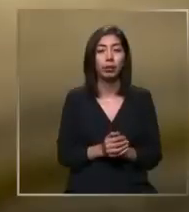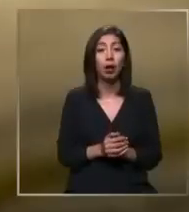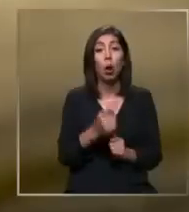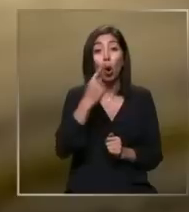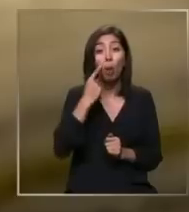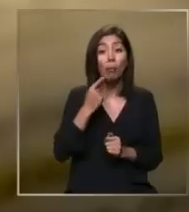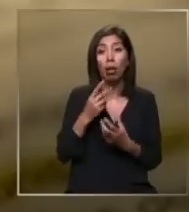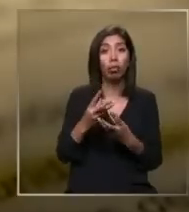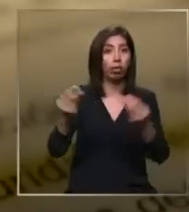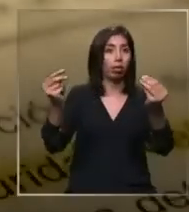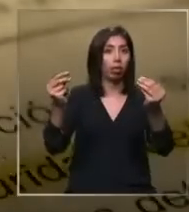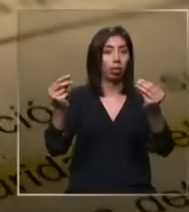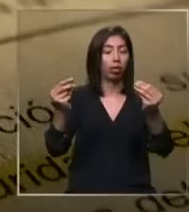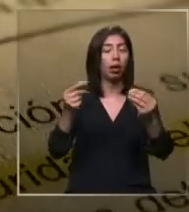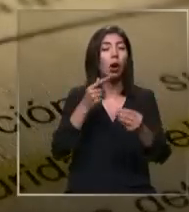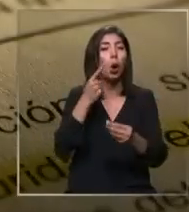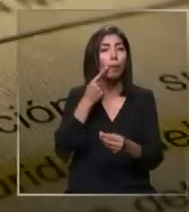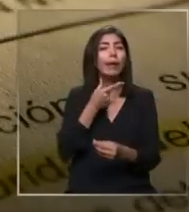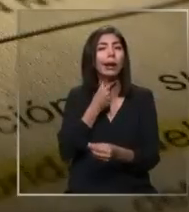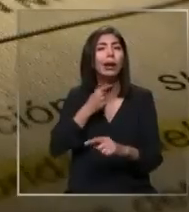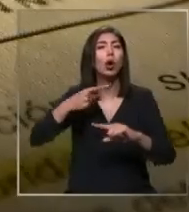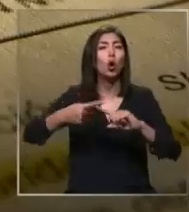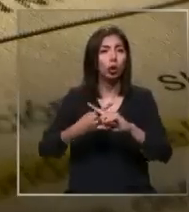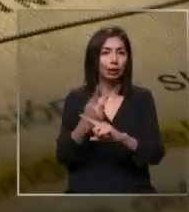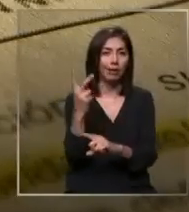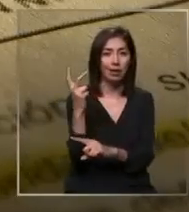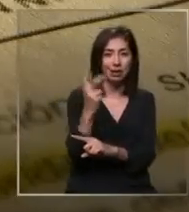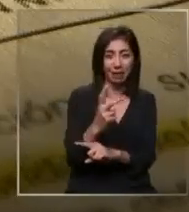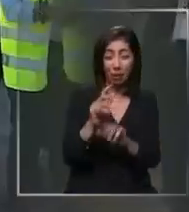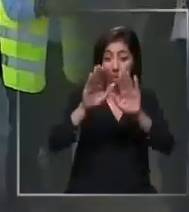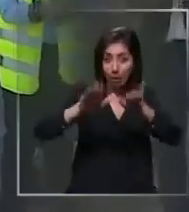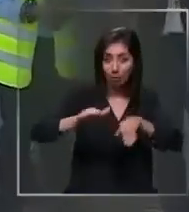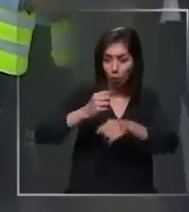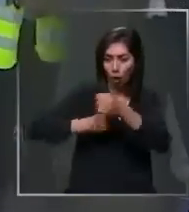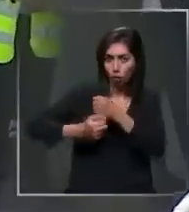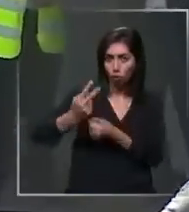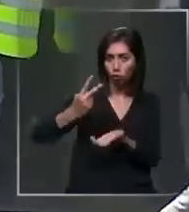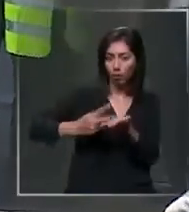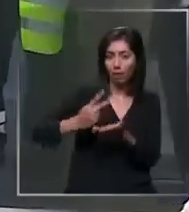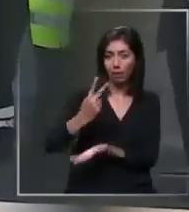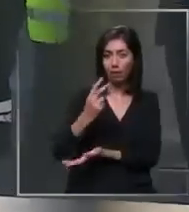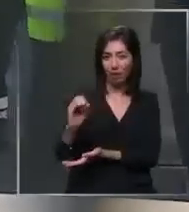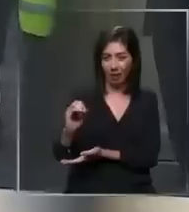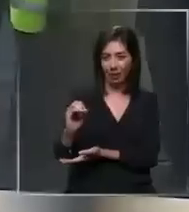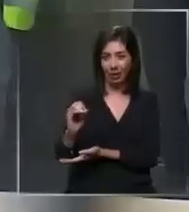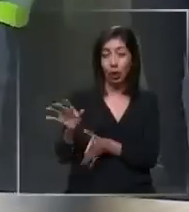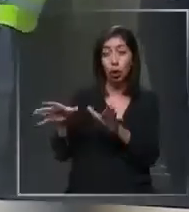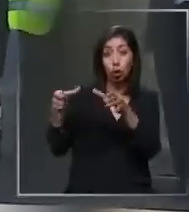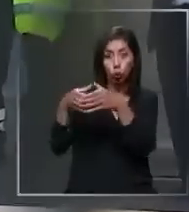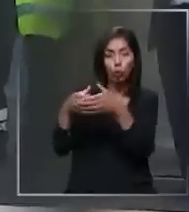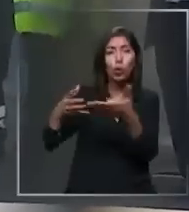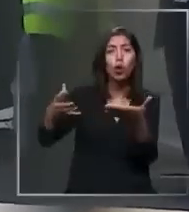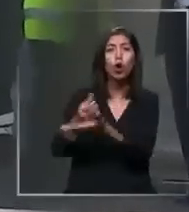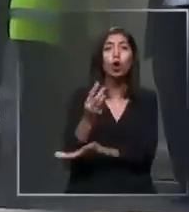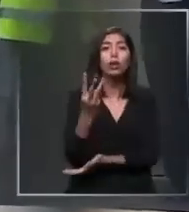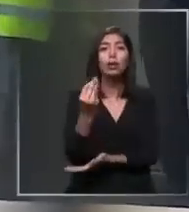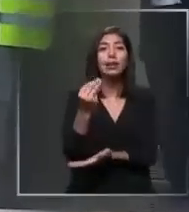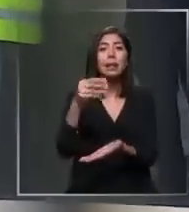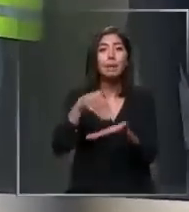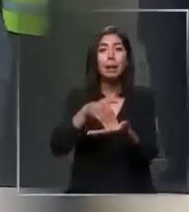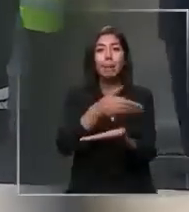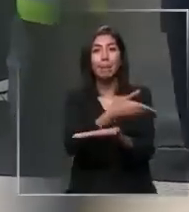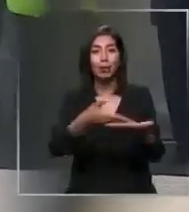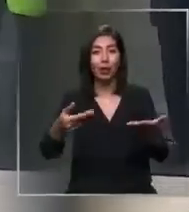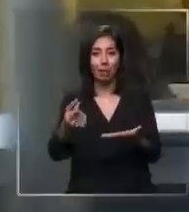y que su intención es un nuevo asalto como el que encabezó en el 2020 cuando la banda de Luis Varas logró llevarse 13 mil millones de